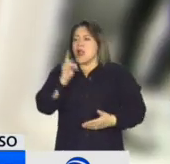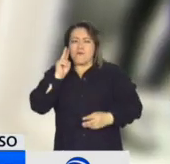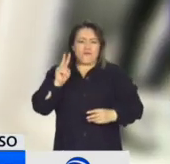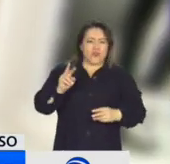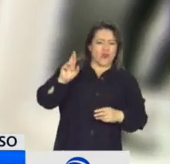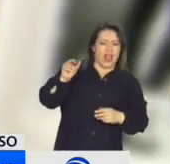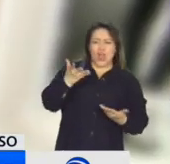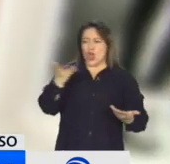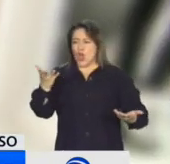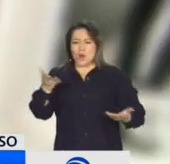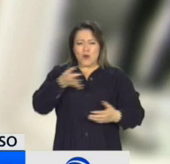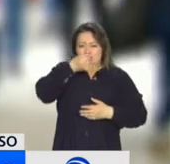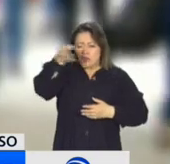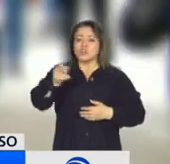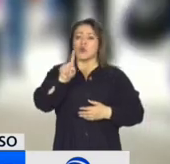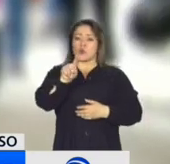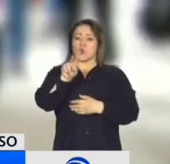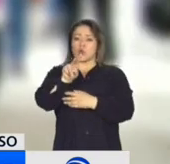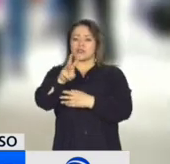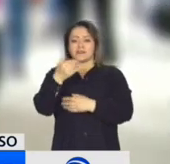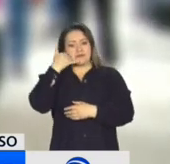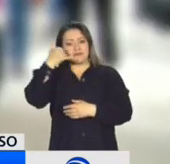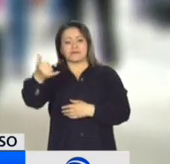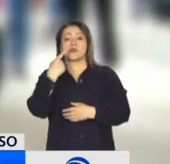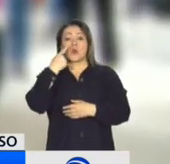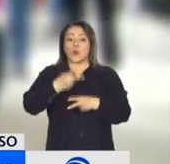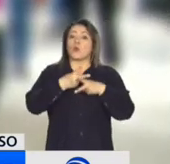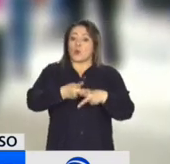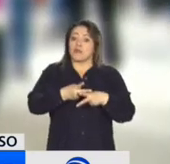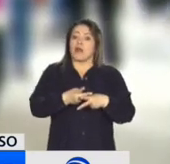para denunciar cualquier tipo de hurto. Así que pilas y asegurar la prima navideña.